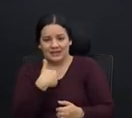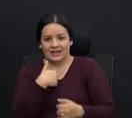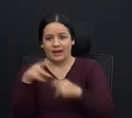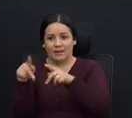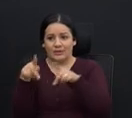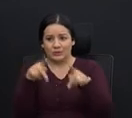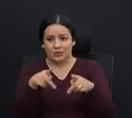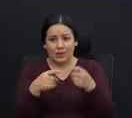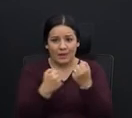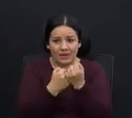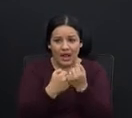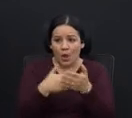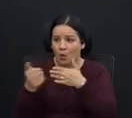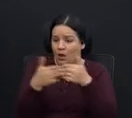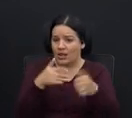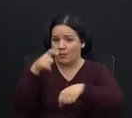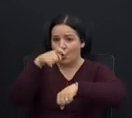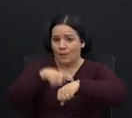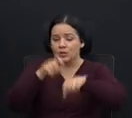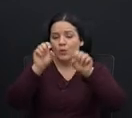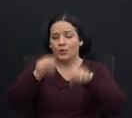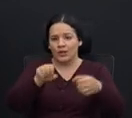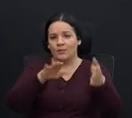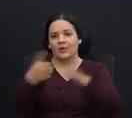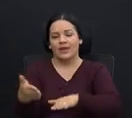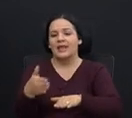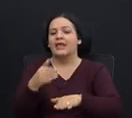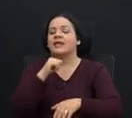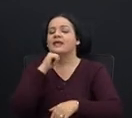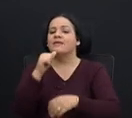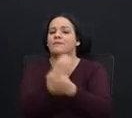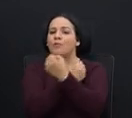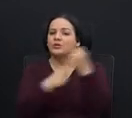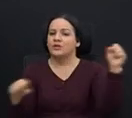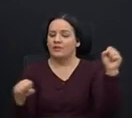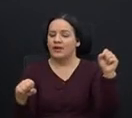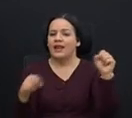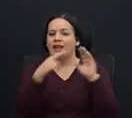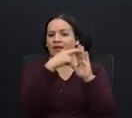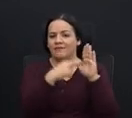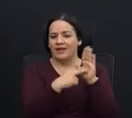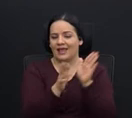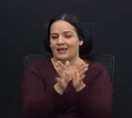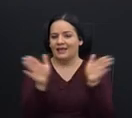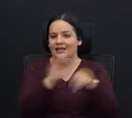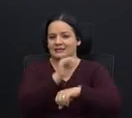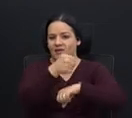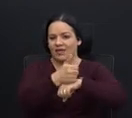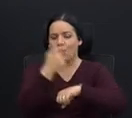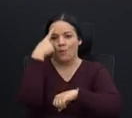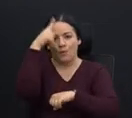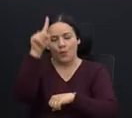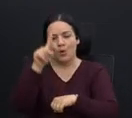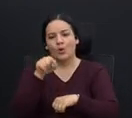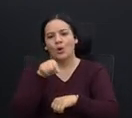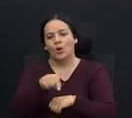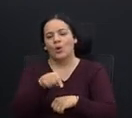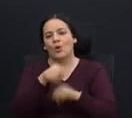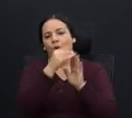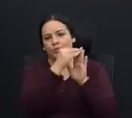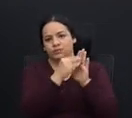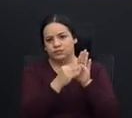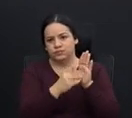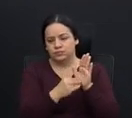cualquier momento puede morir, hace imposible la aplicación de las reglas generales establecidas por los recurridos en el disfrute